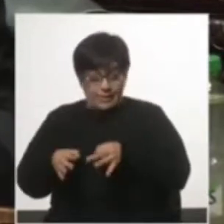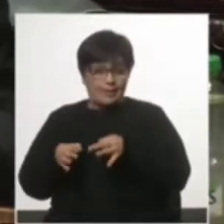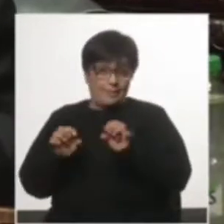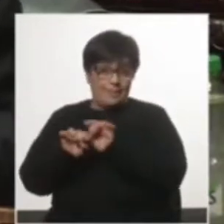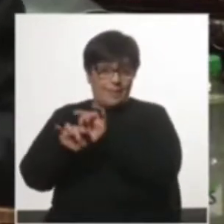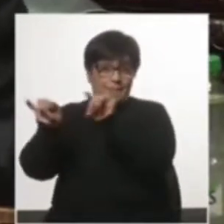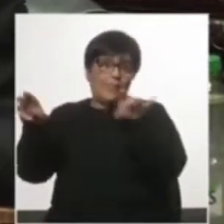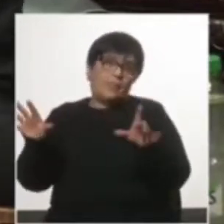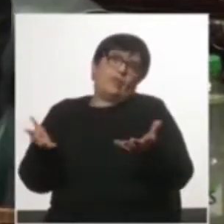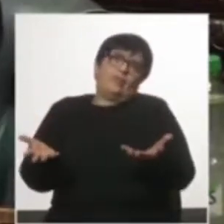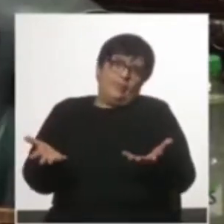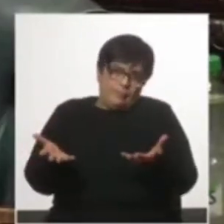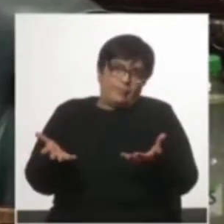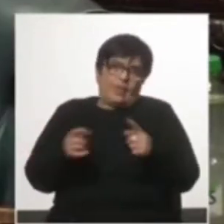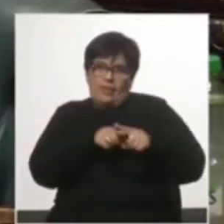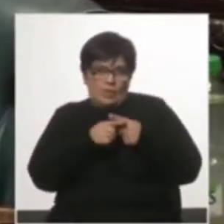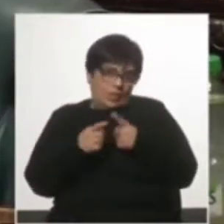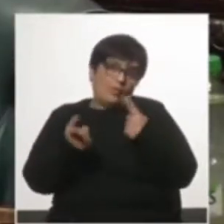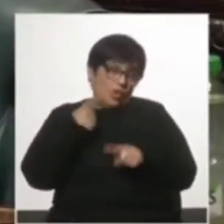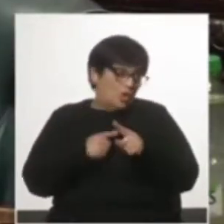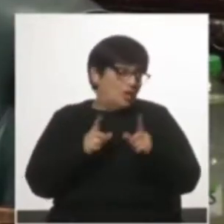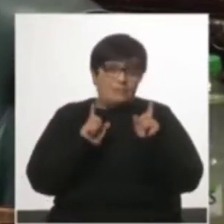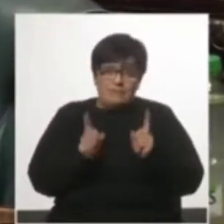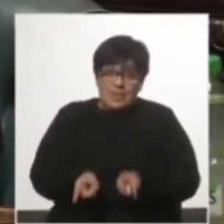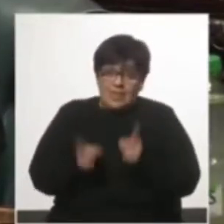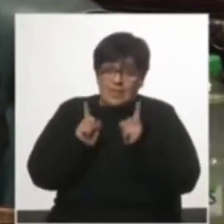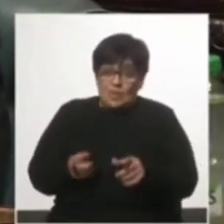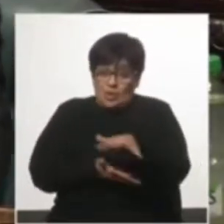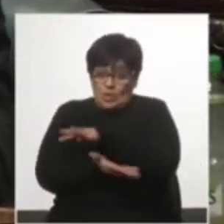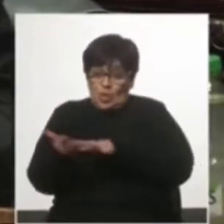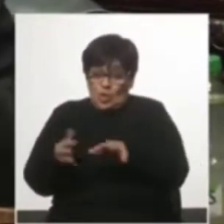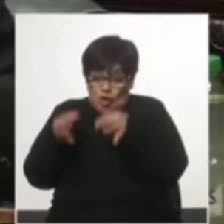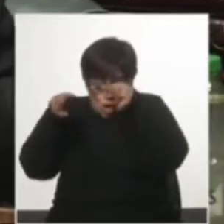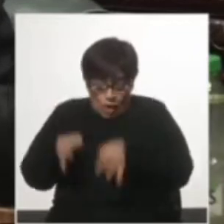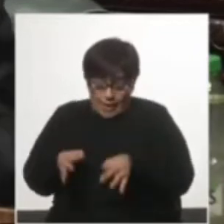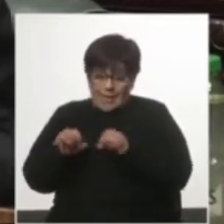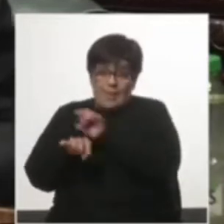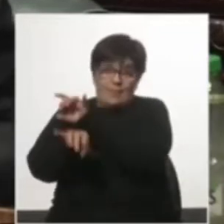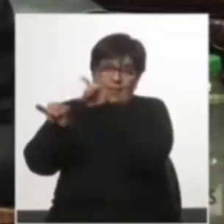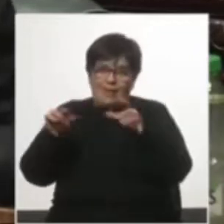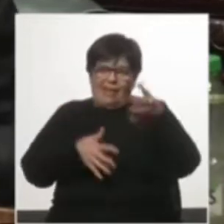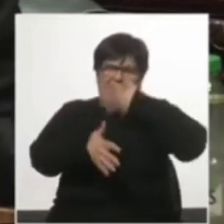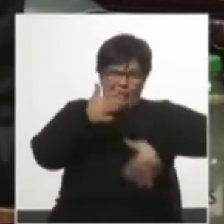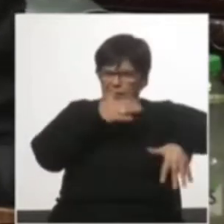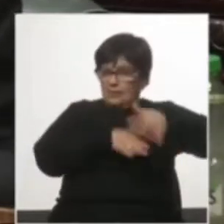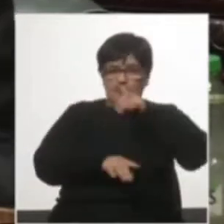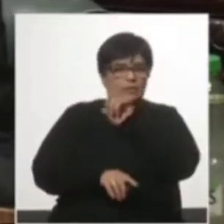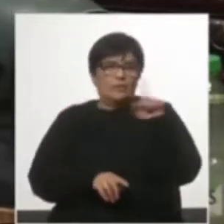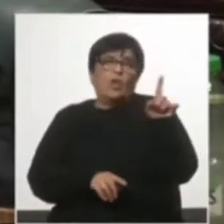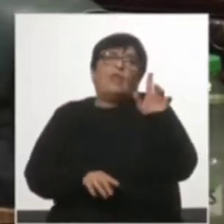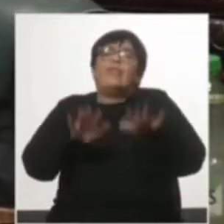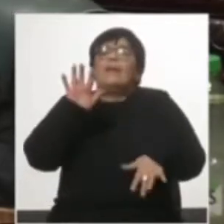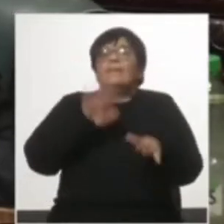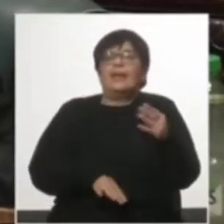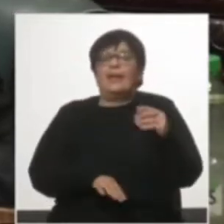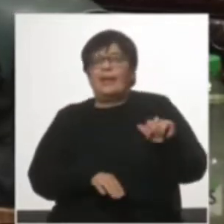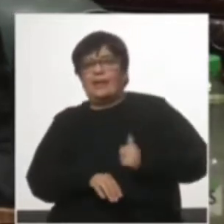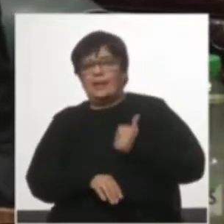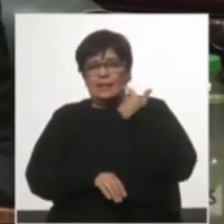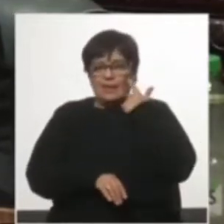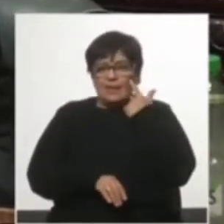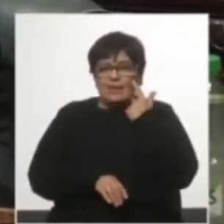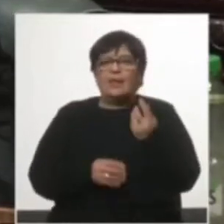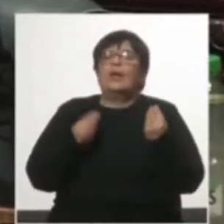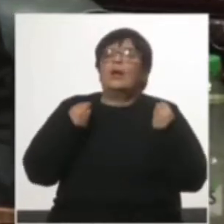seamos consistentes, discutamos sobre lo coyuntural de la pandemia y no mezclemos, según la conveniencia, la discusión